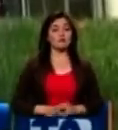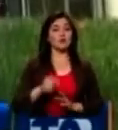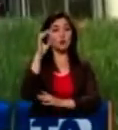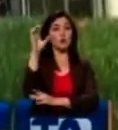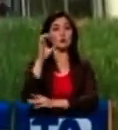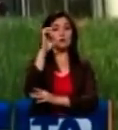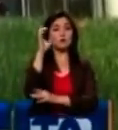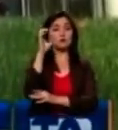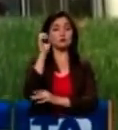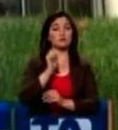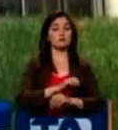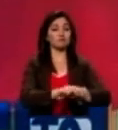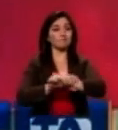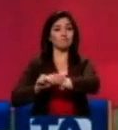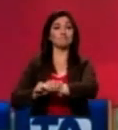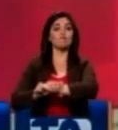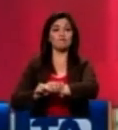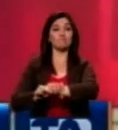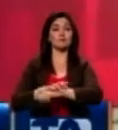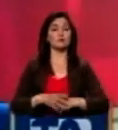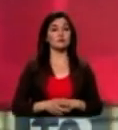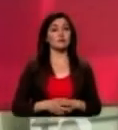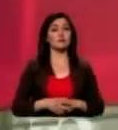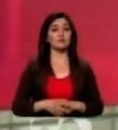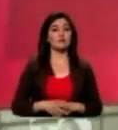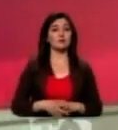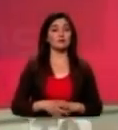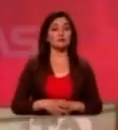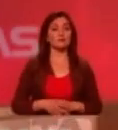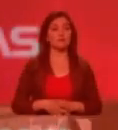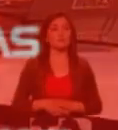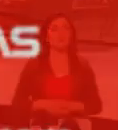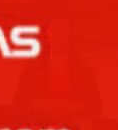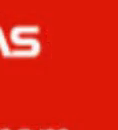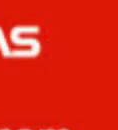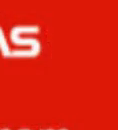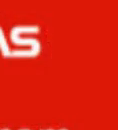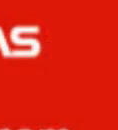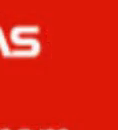Colombia existen ya detenidos por este caso. En Quito, Freddy Paredes, 24 horas.